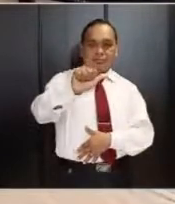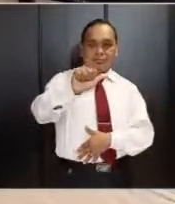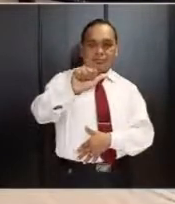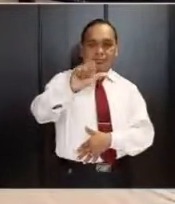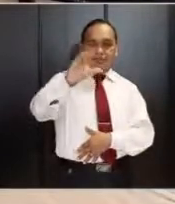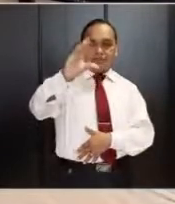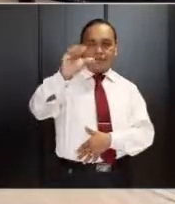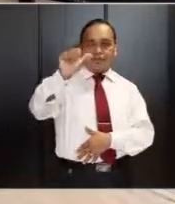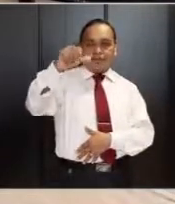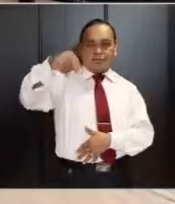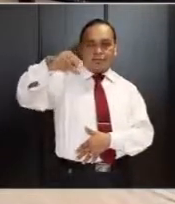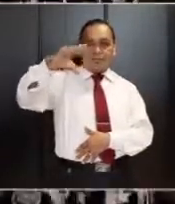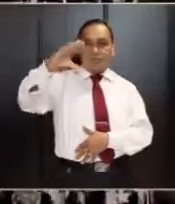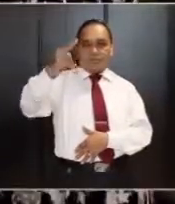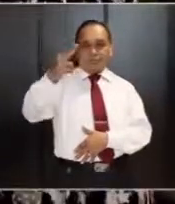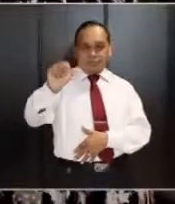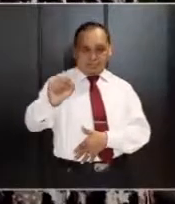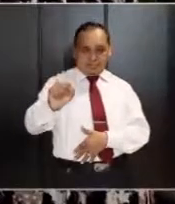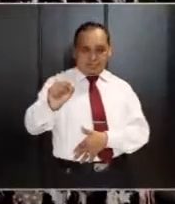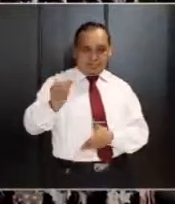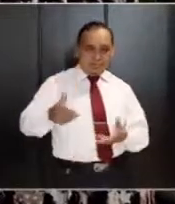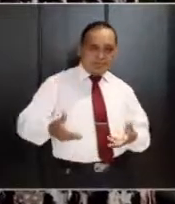Selva sin número. Número